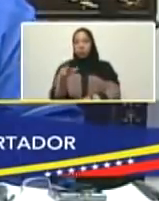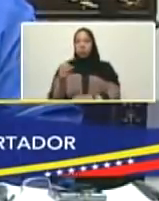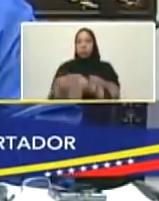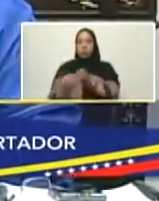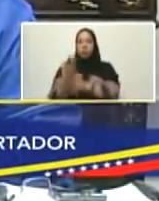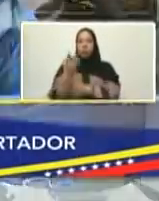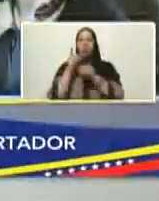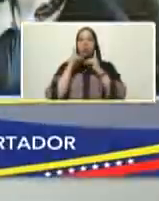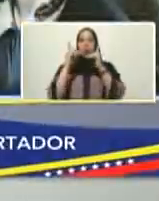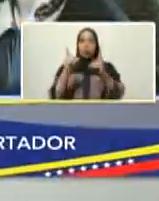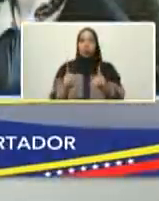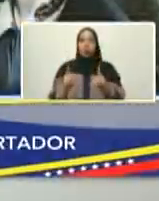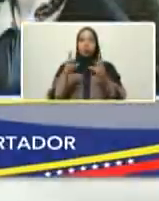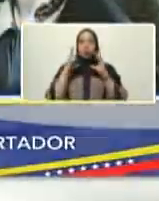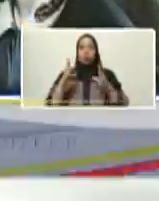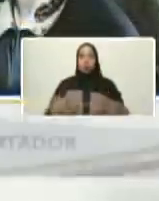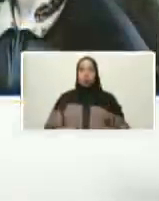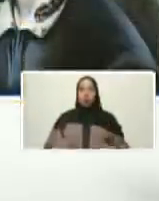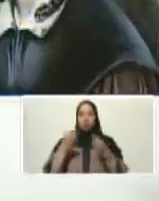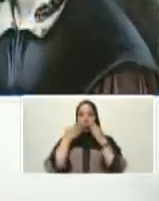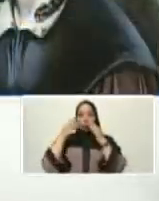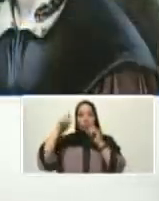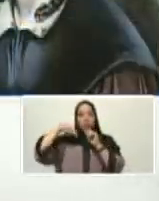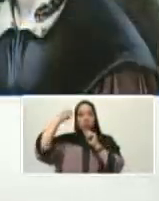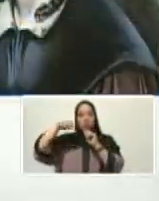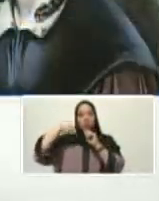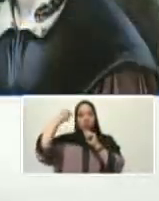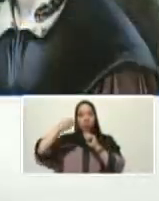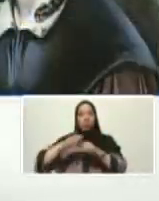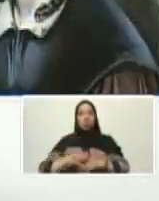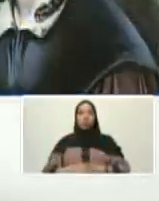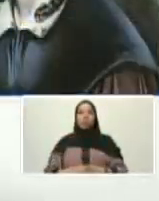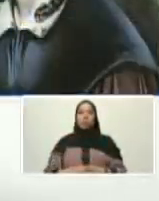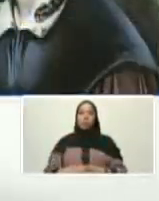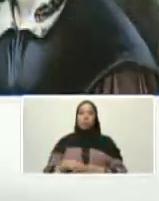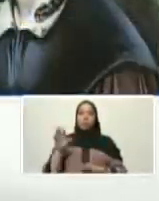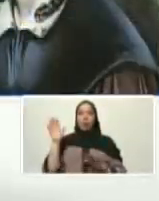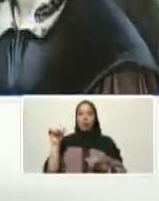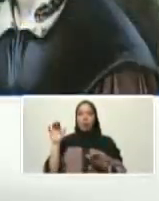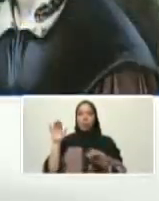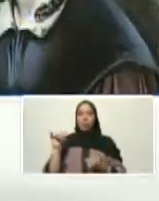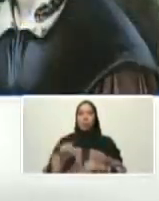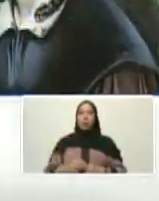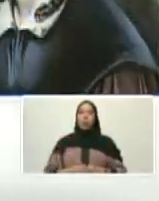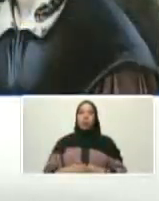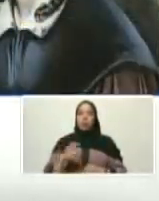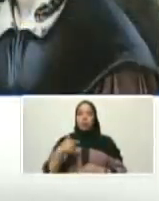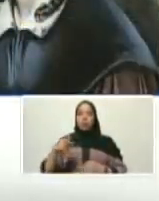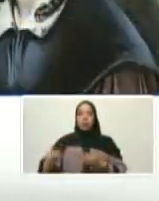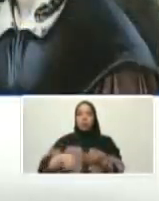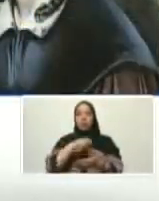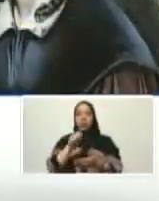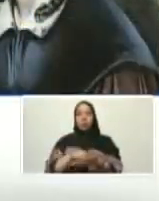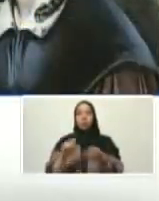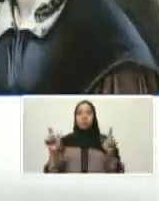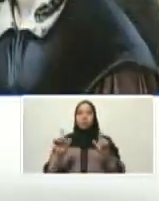de la mujer vamos a ver este video tan bonito y con este video me despido despido esta cadena nacional